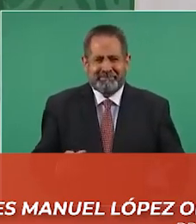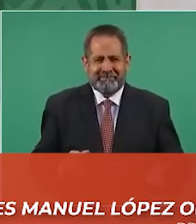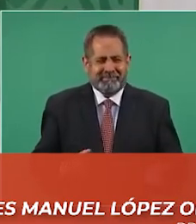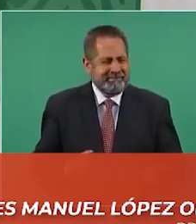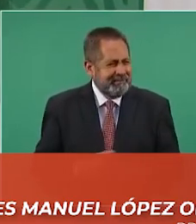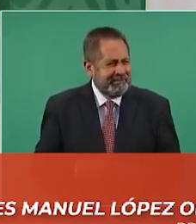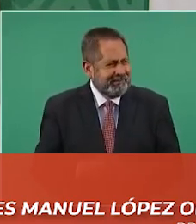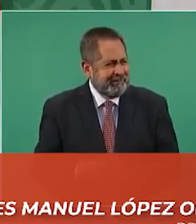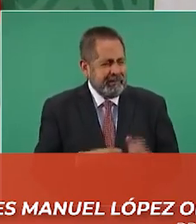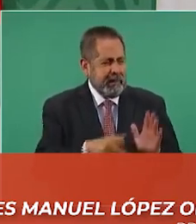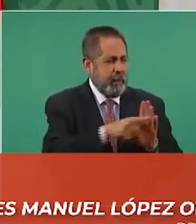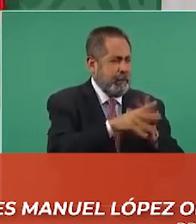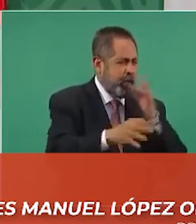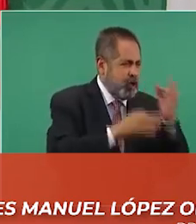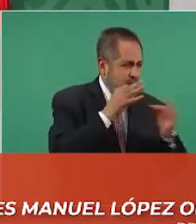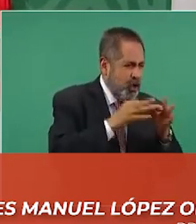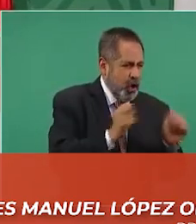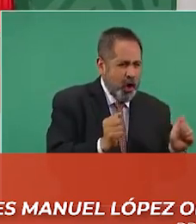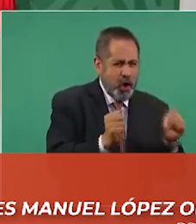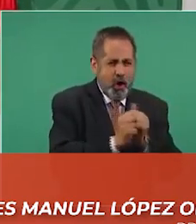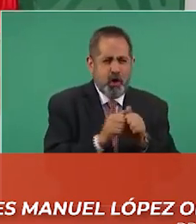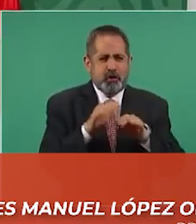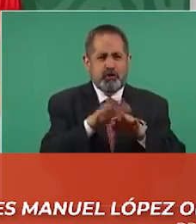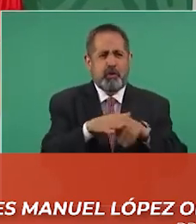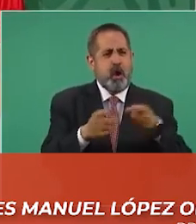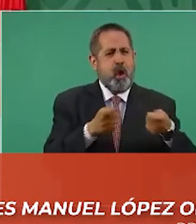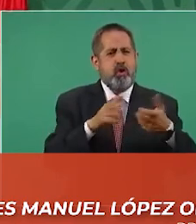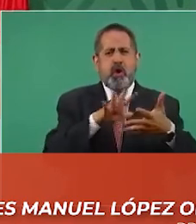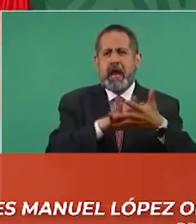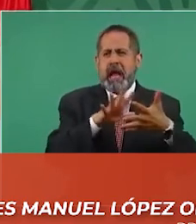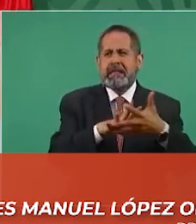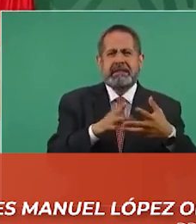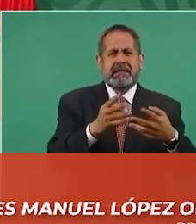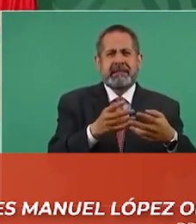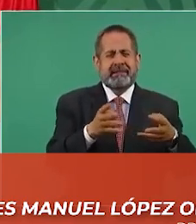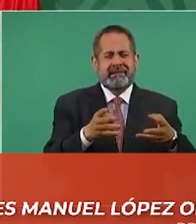¿Qué tiene que ver el periodismo con esto?